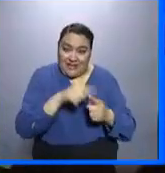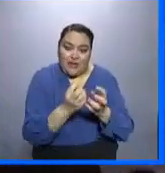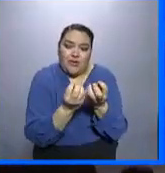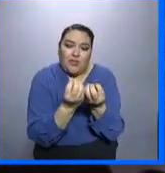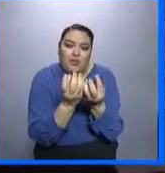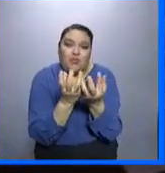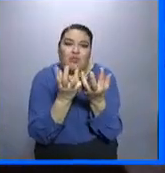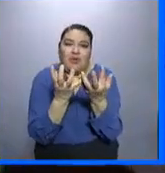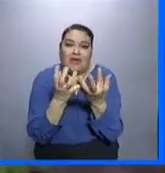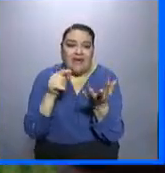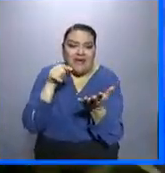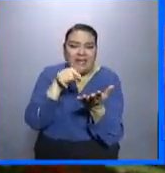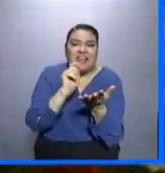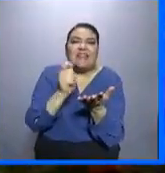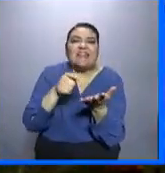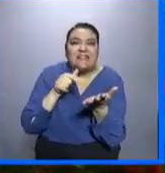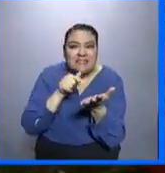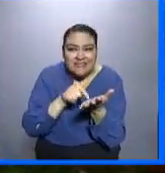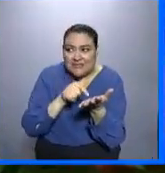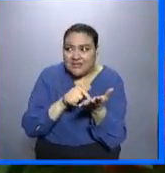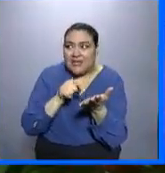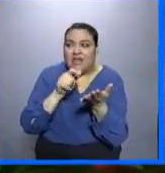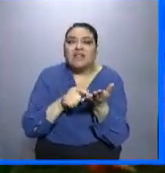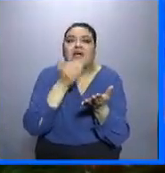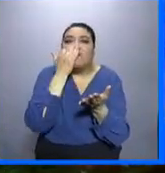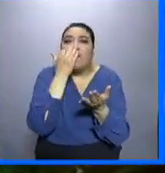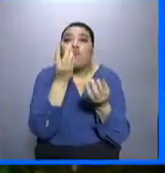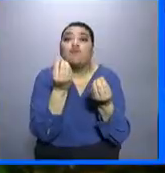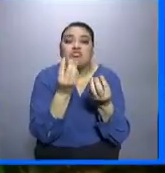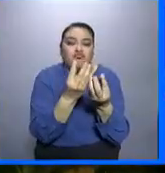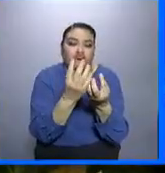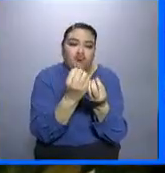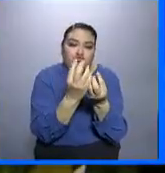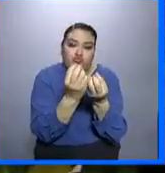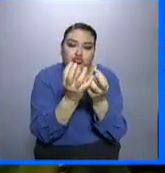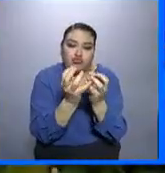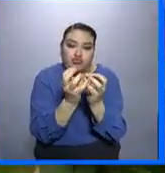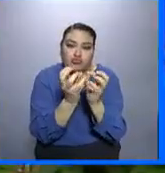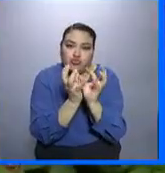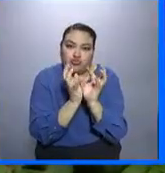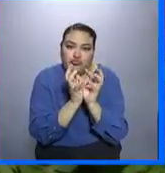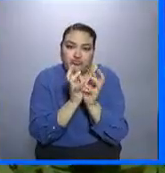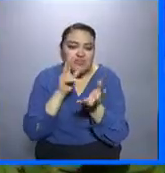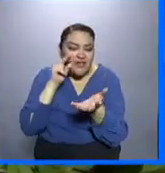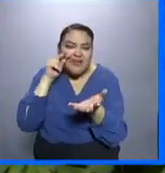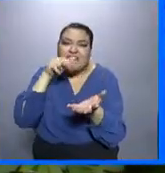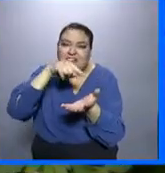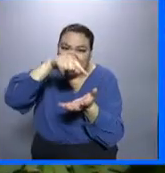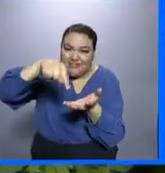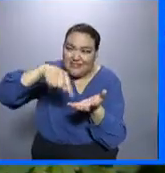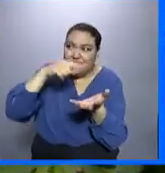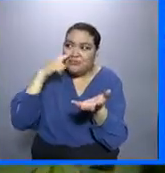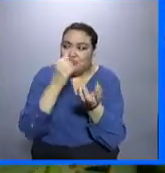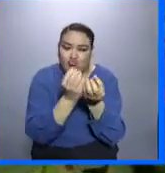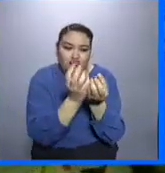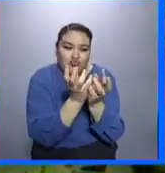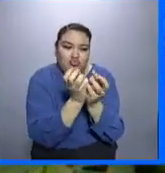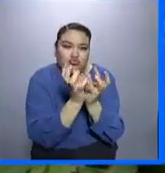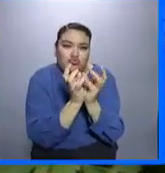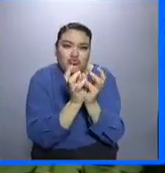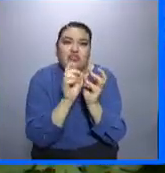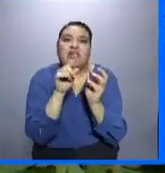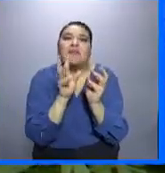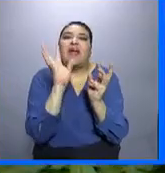una particularidad que tiene muchos pétalos, pero si lo alcanzan a apreciar aquí, sus pétalos son en forma